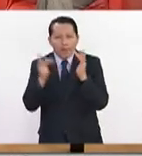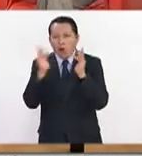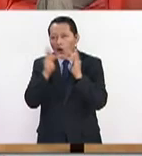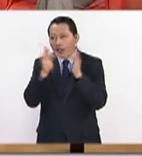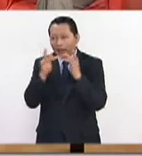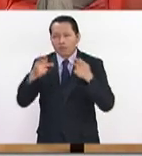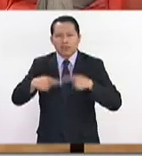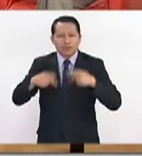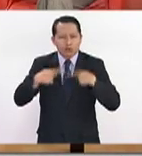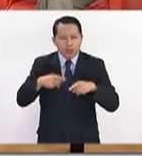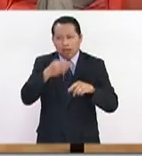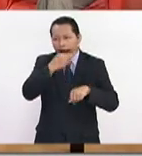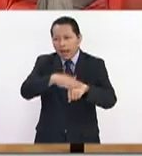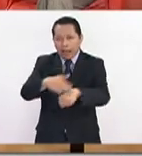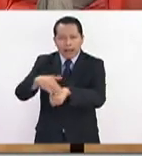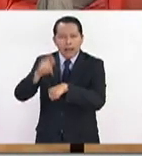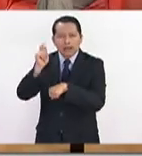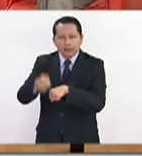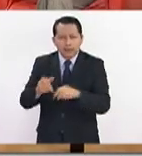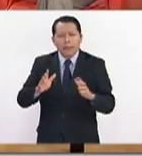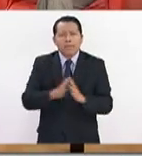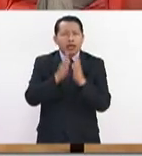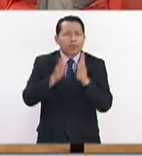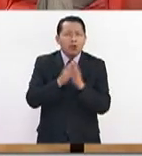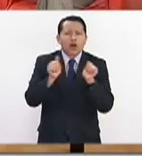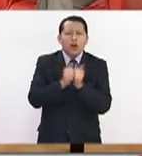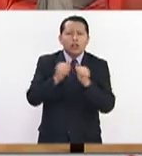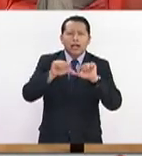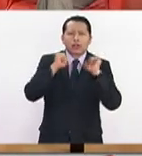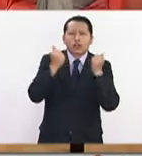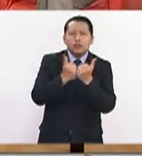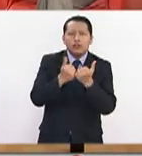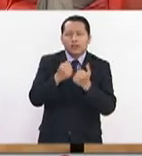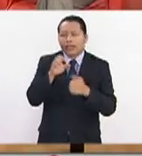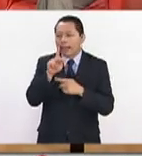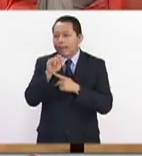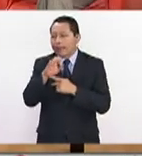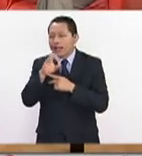con la sociedad. Estamos participando con una asociación que se llama Epic